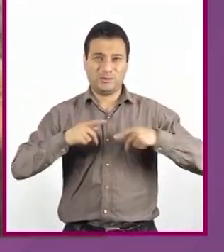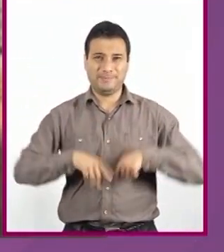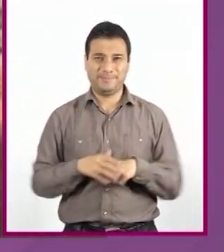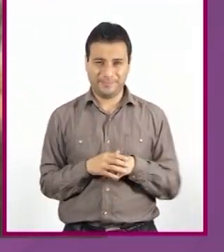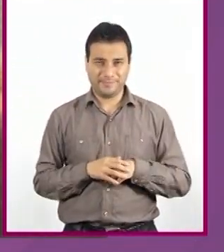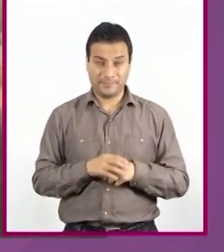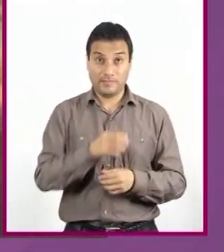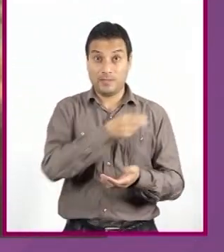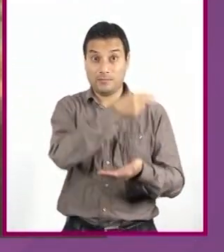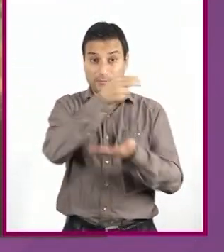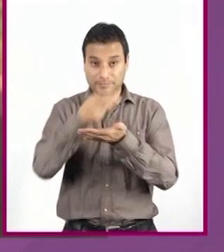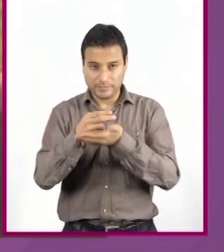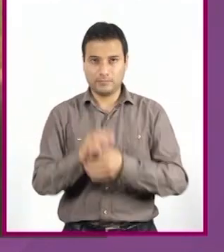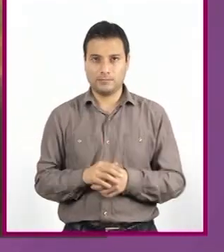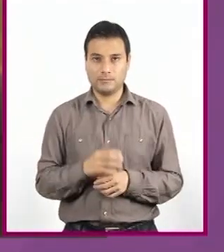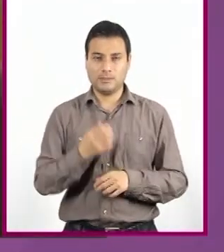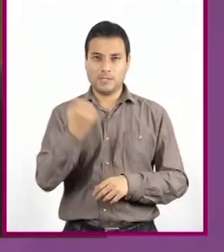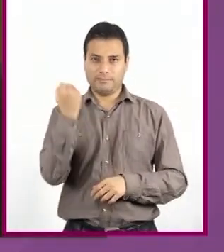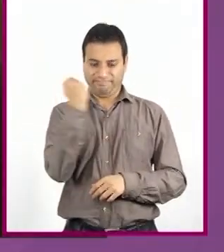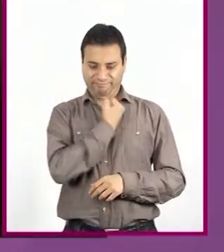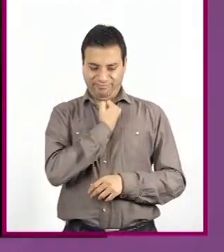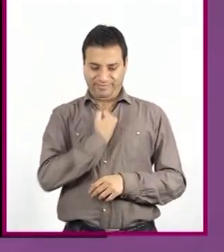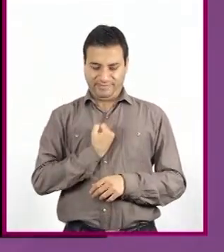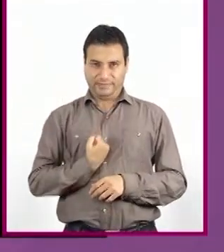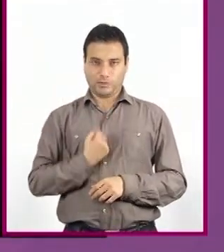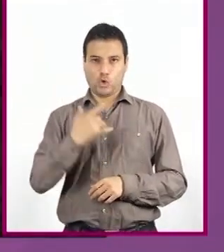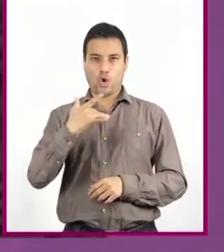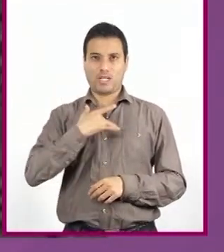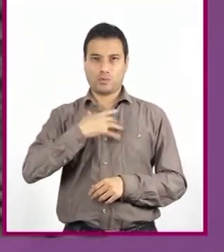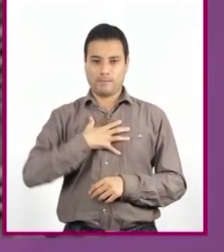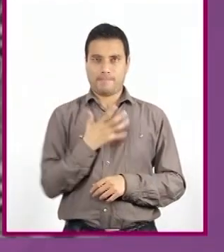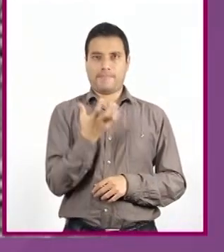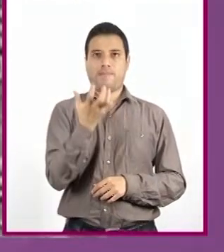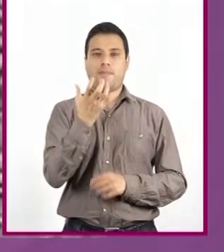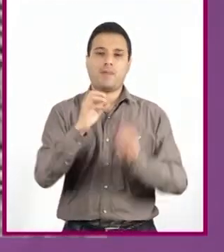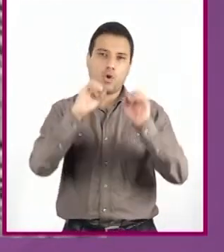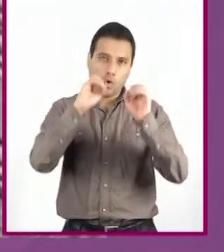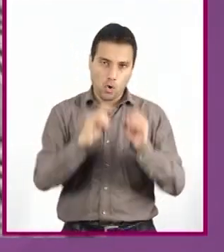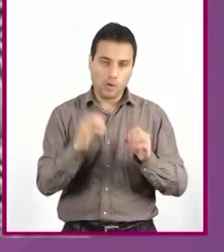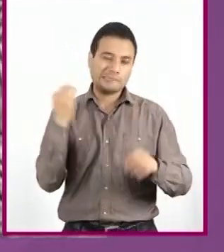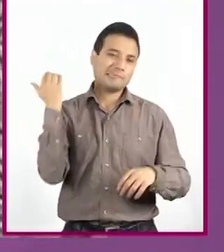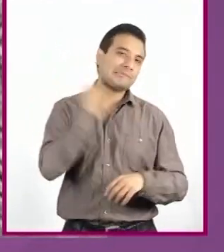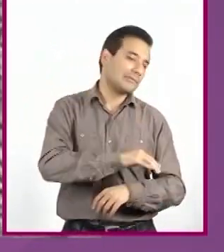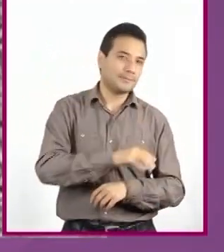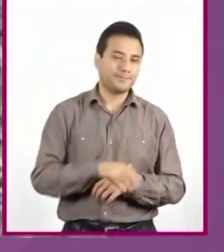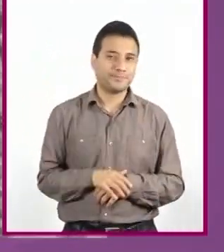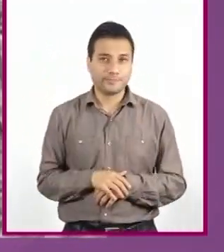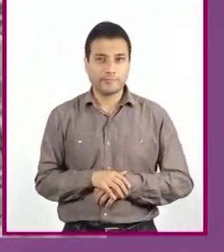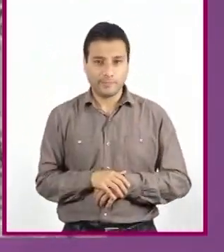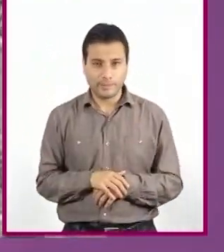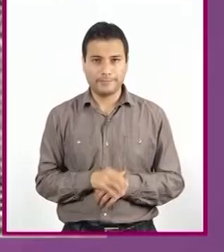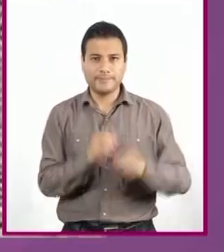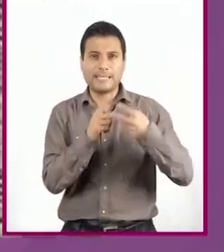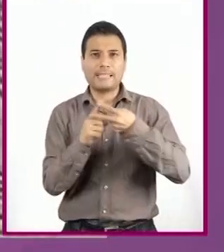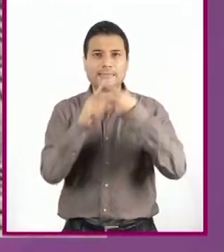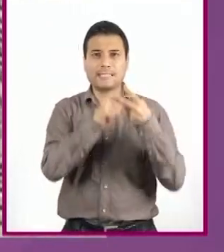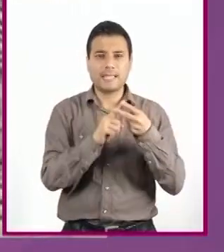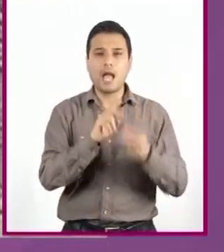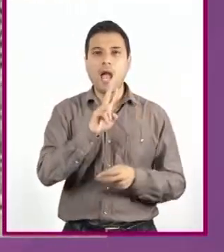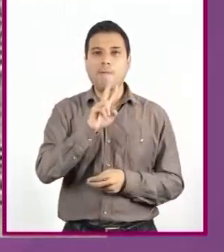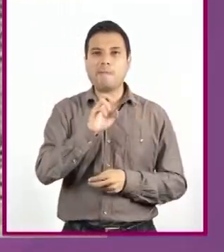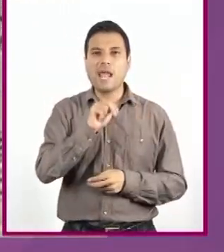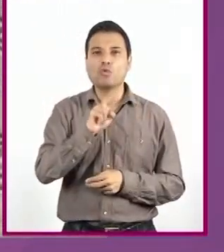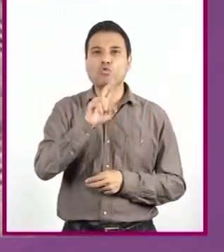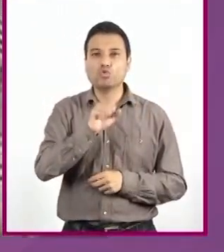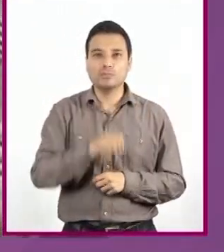extraerle el corazón, o era decapitado. Al parecer, el culto a la estrella que llamamos Venus,